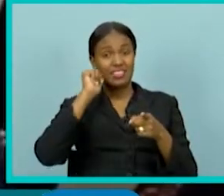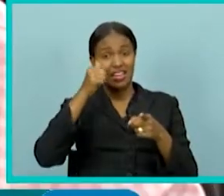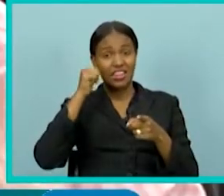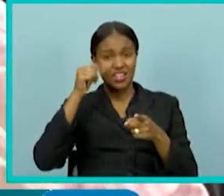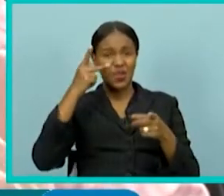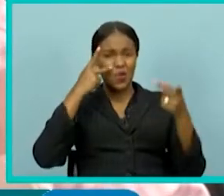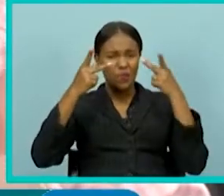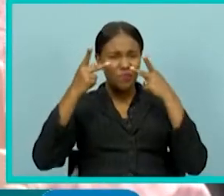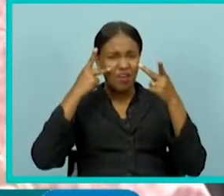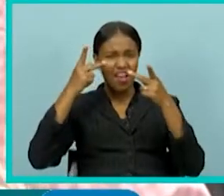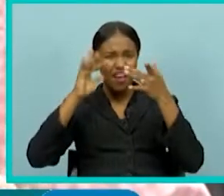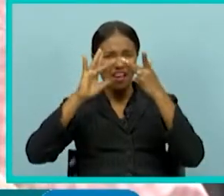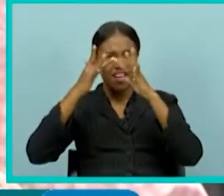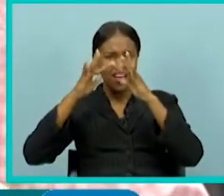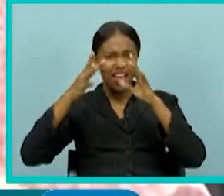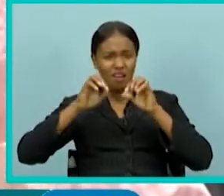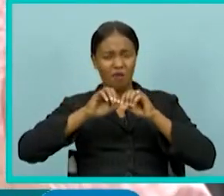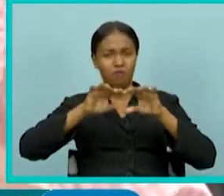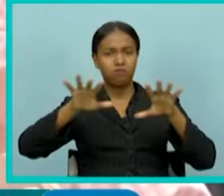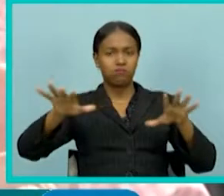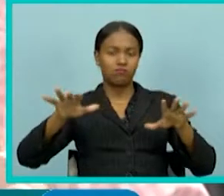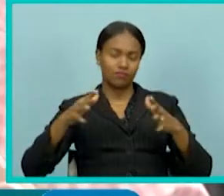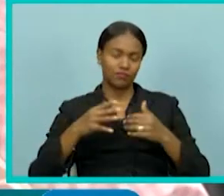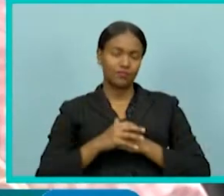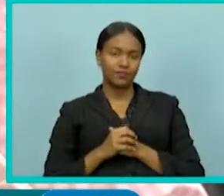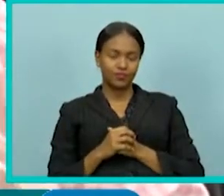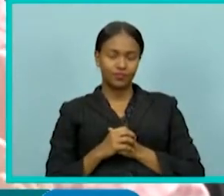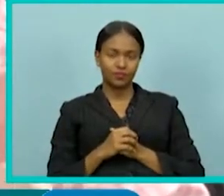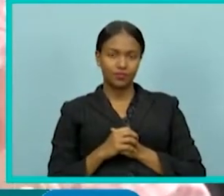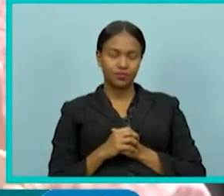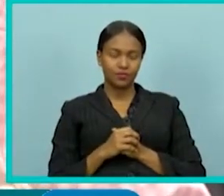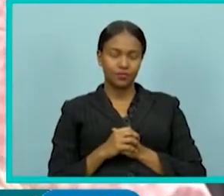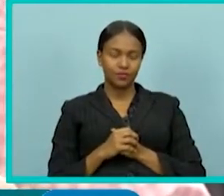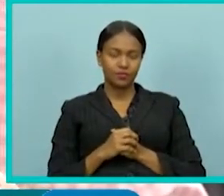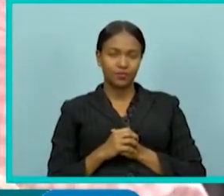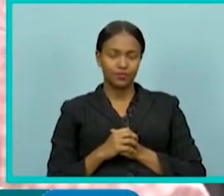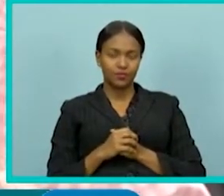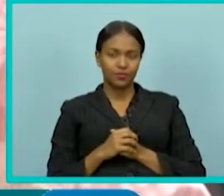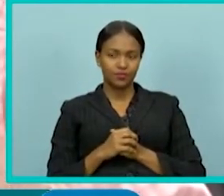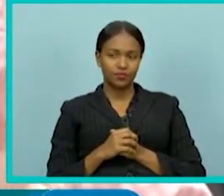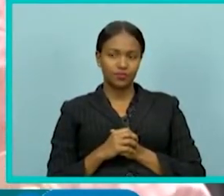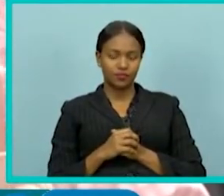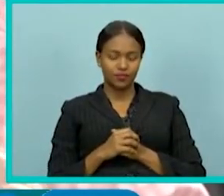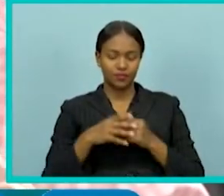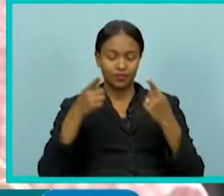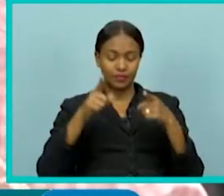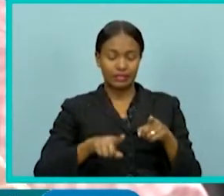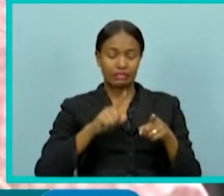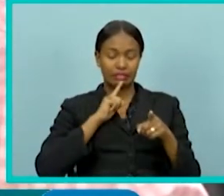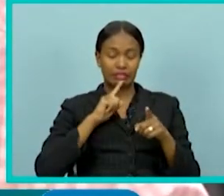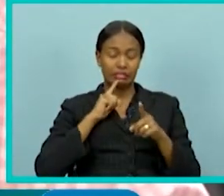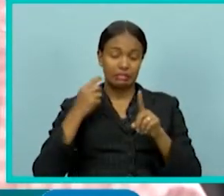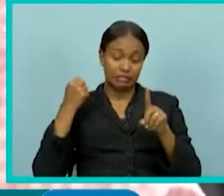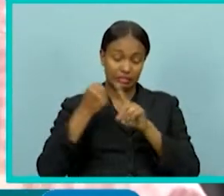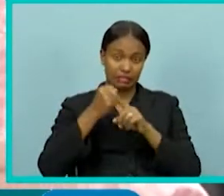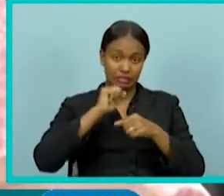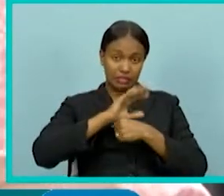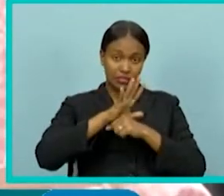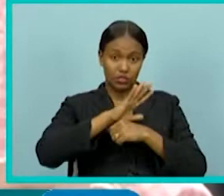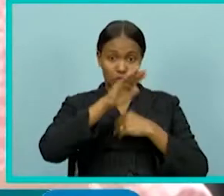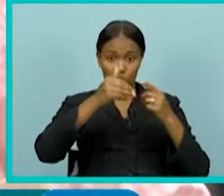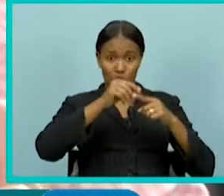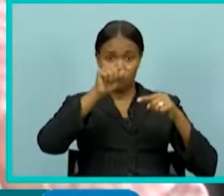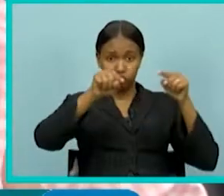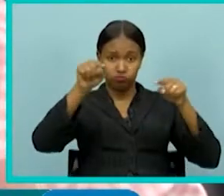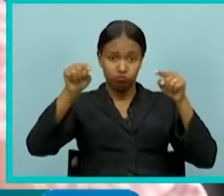de comunicación tradicionales y de las redes sociales. Ciertamente, la pandemia produjo en todas las ciudades del